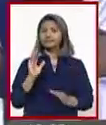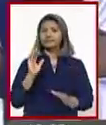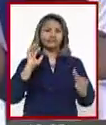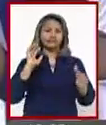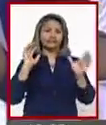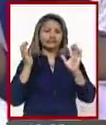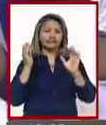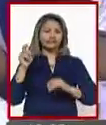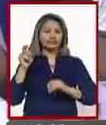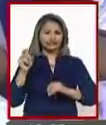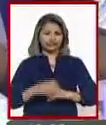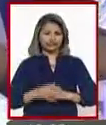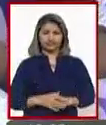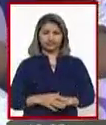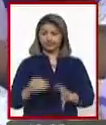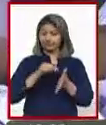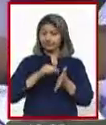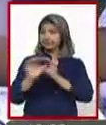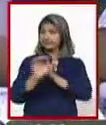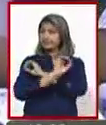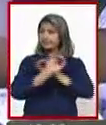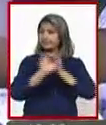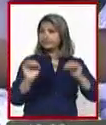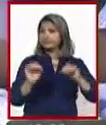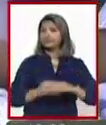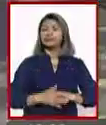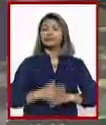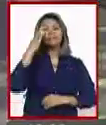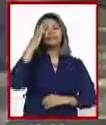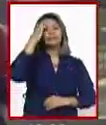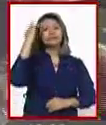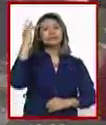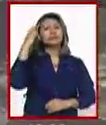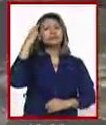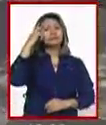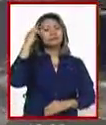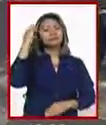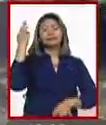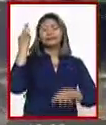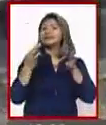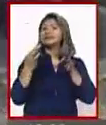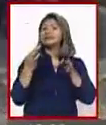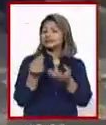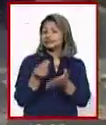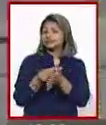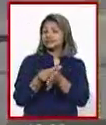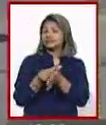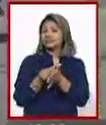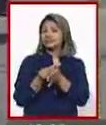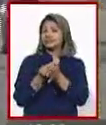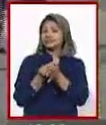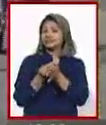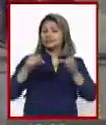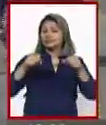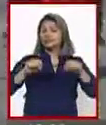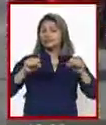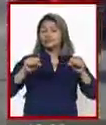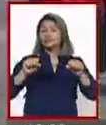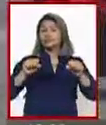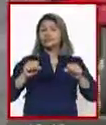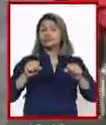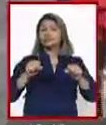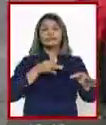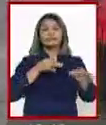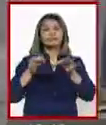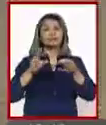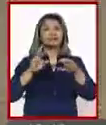que deberíamos de pagar nada, compañeros. ¿Por qué razón? Si hablamos en montos económicos, el sector de mototaxi, hablando